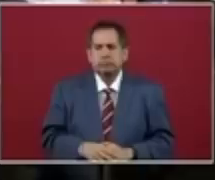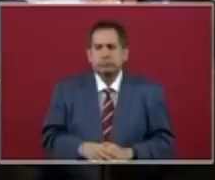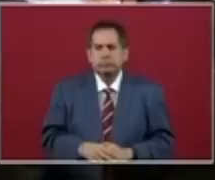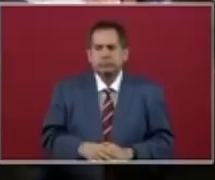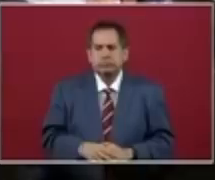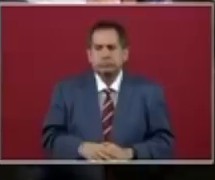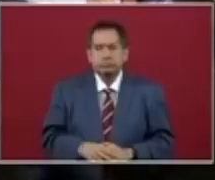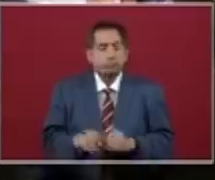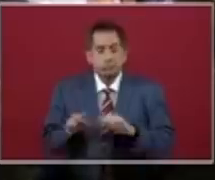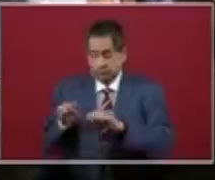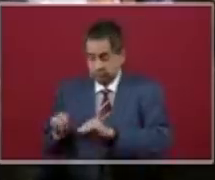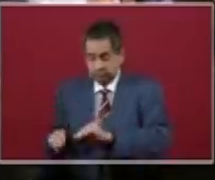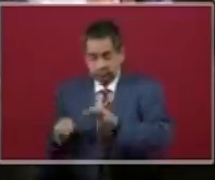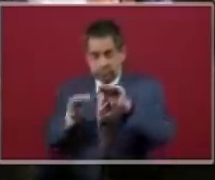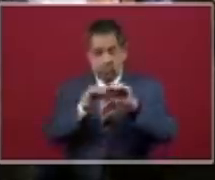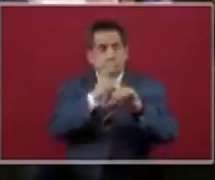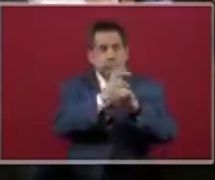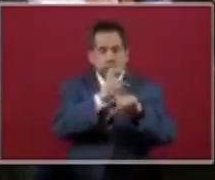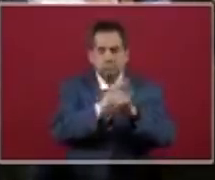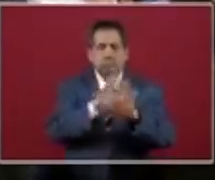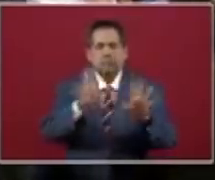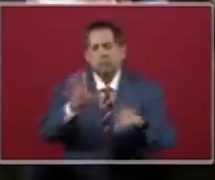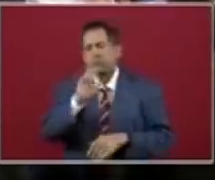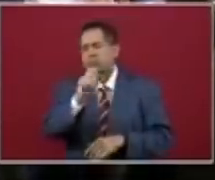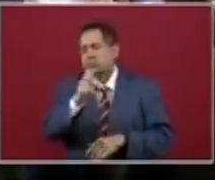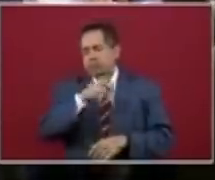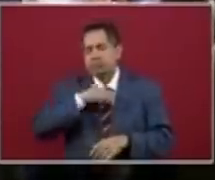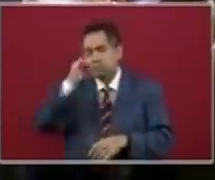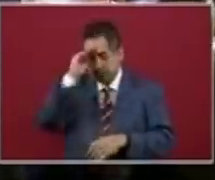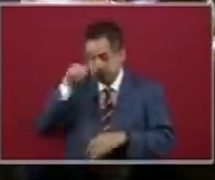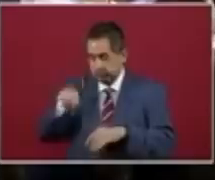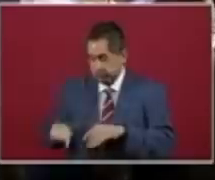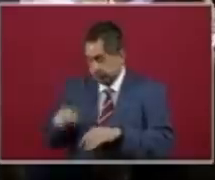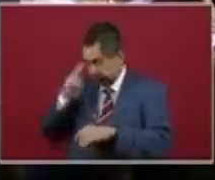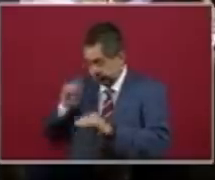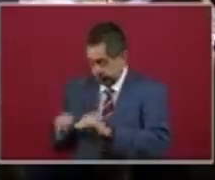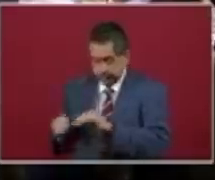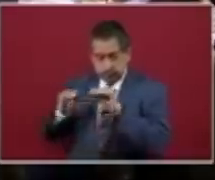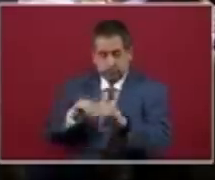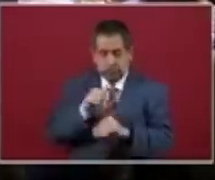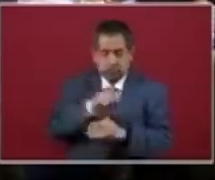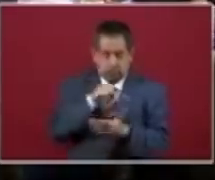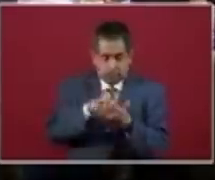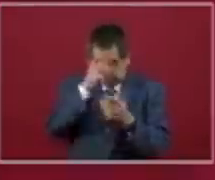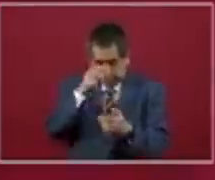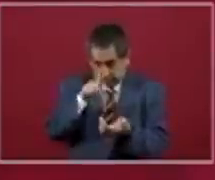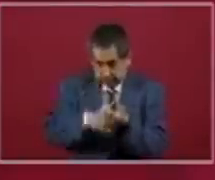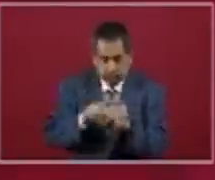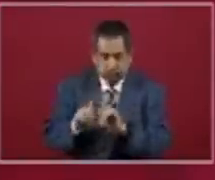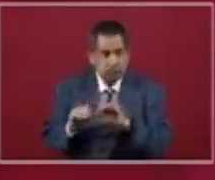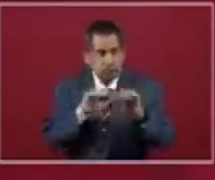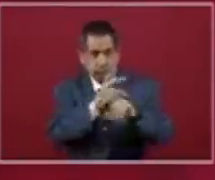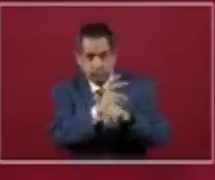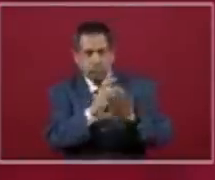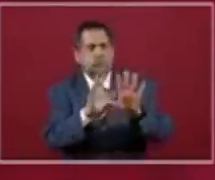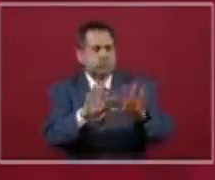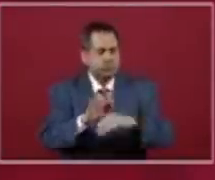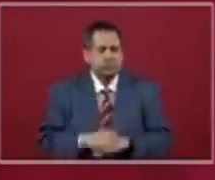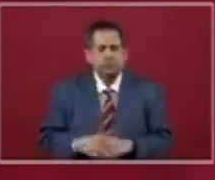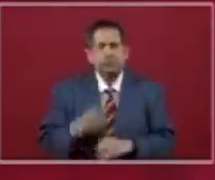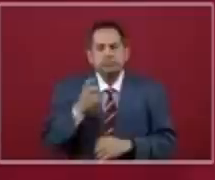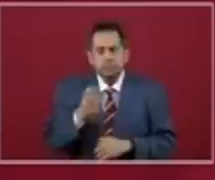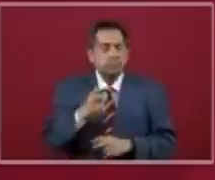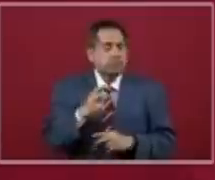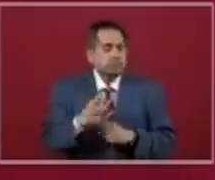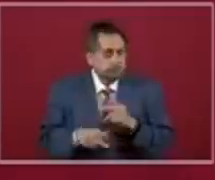Ah, que ya están en Estados Unidos. Ah, perdón, yo te entendí. Migración hacia México. No, bueno, pues eso es parte de lo que vamos ahora